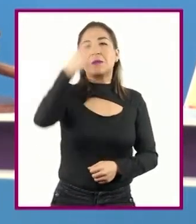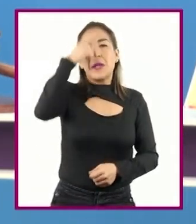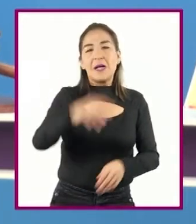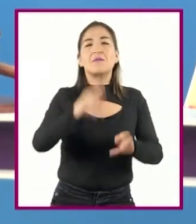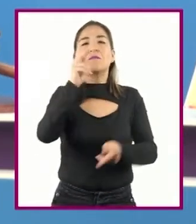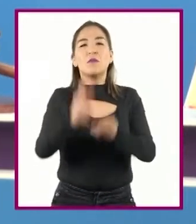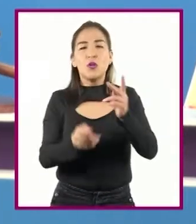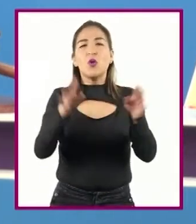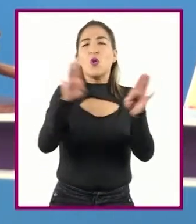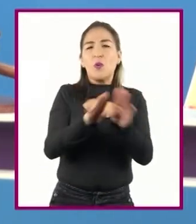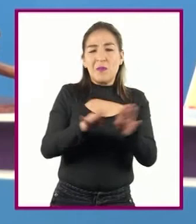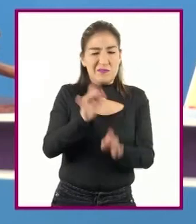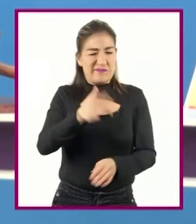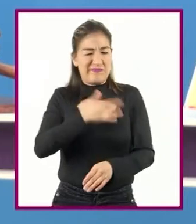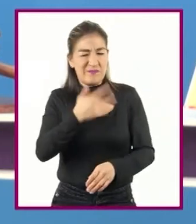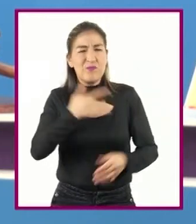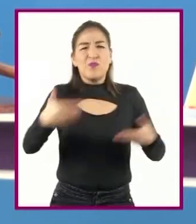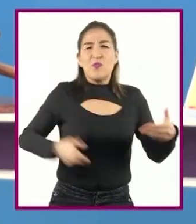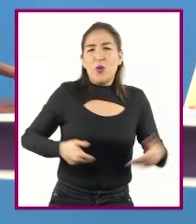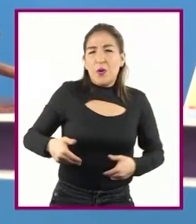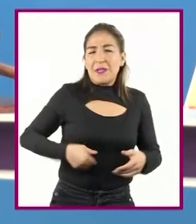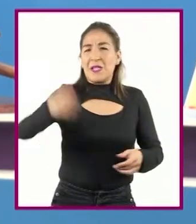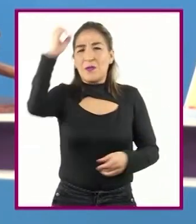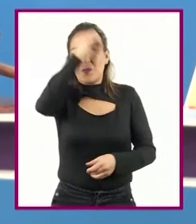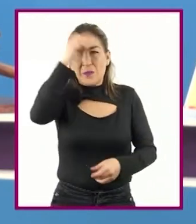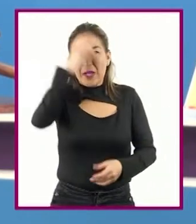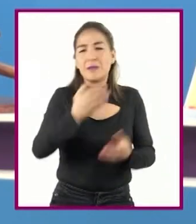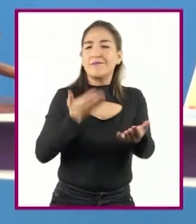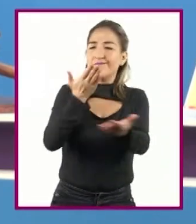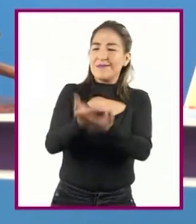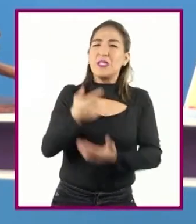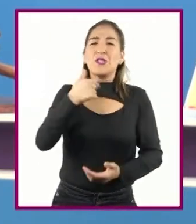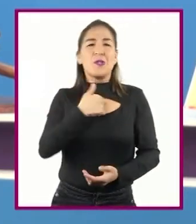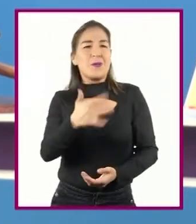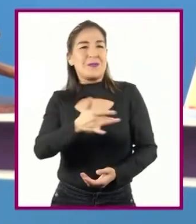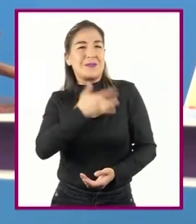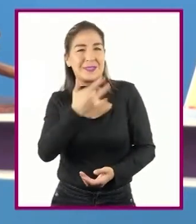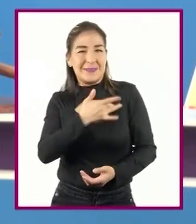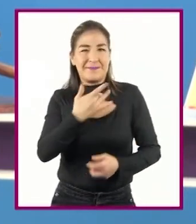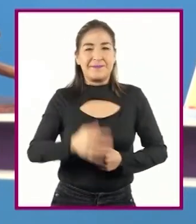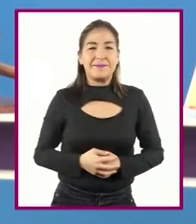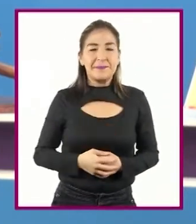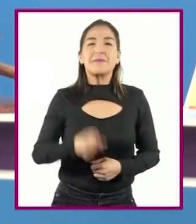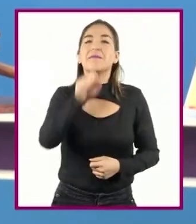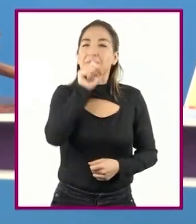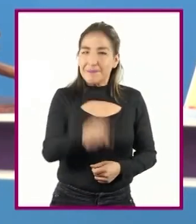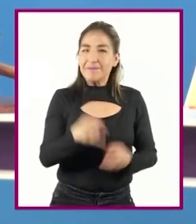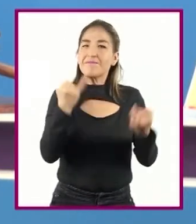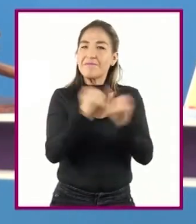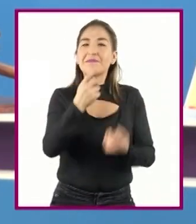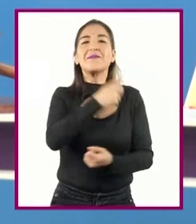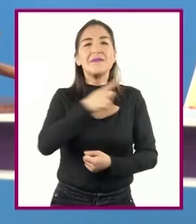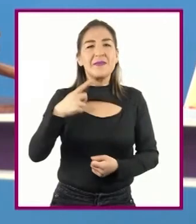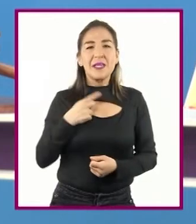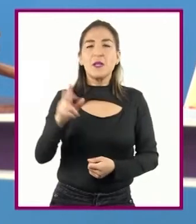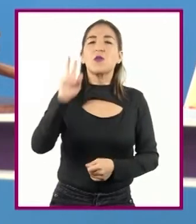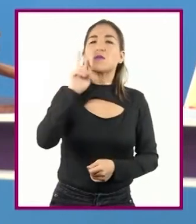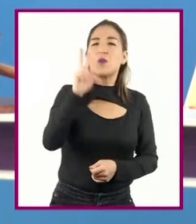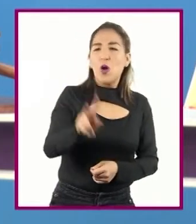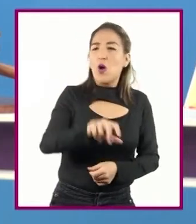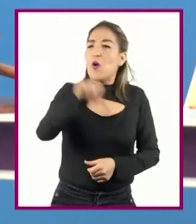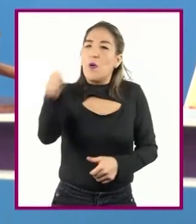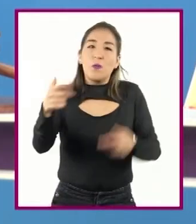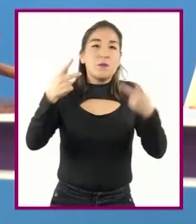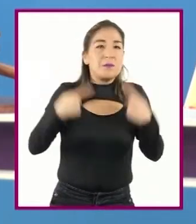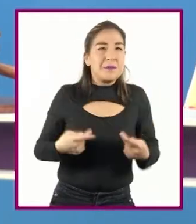exponer lo que nos incomoda y expresar nuestros sentimientos. También debemos escuchar a las otras